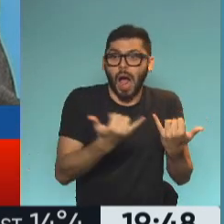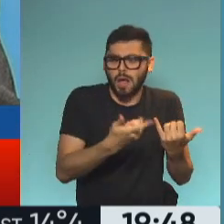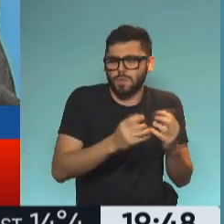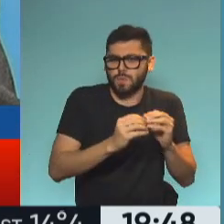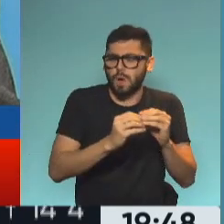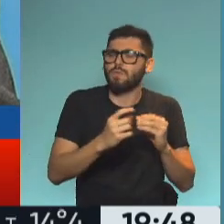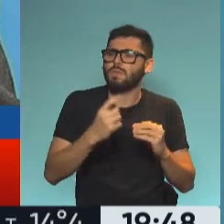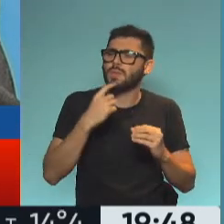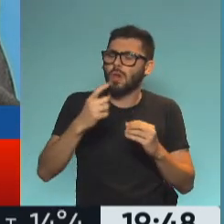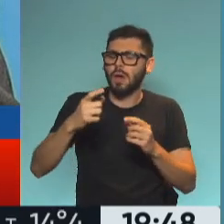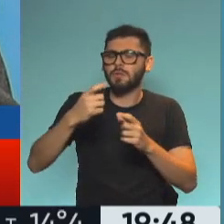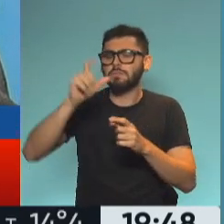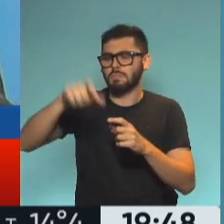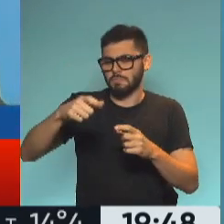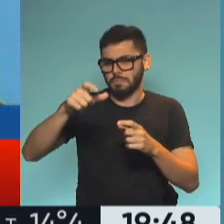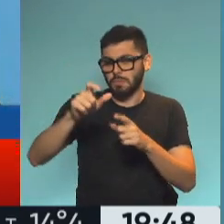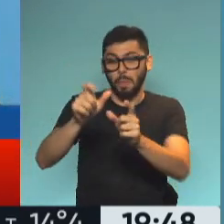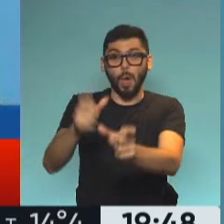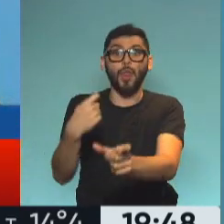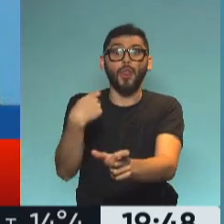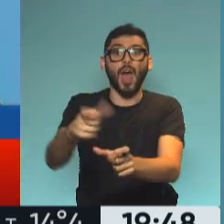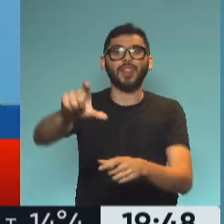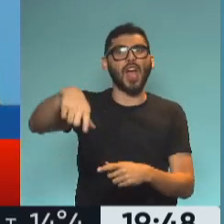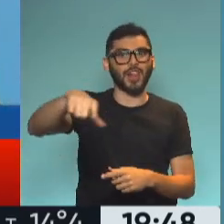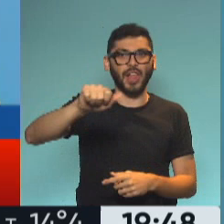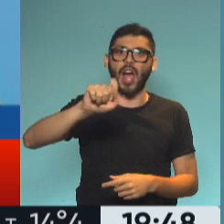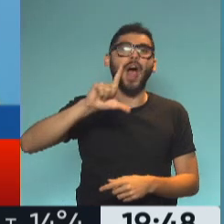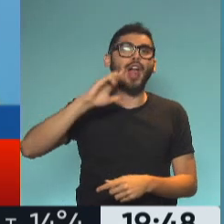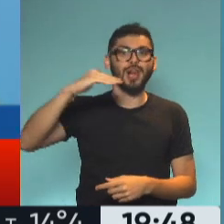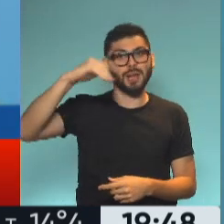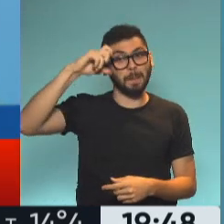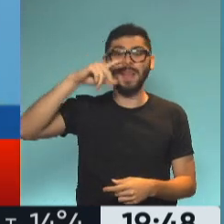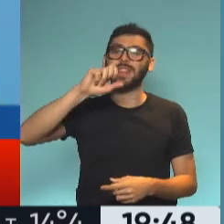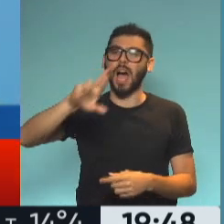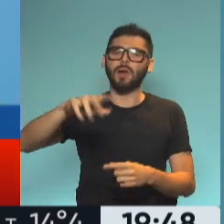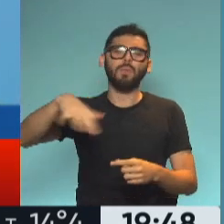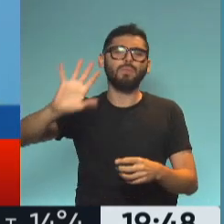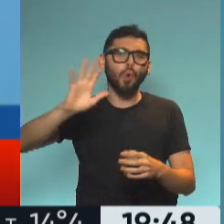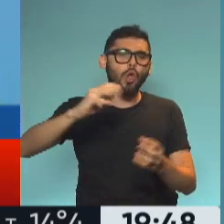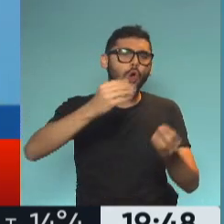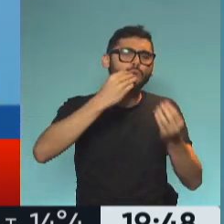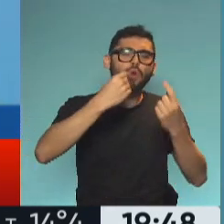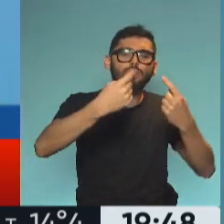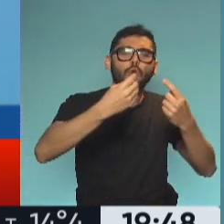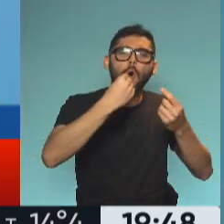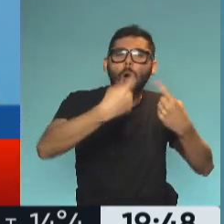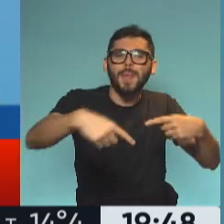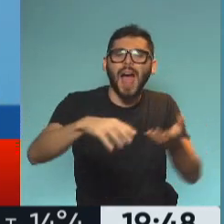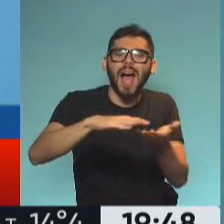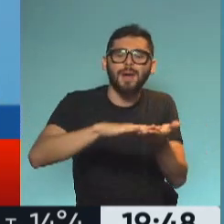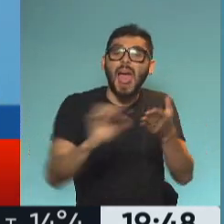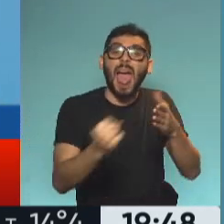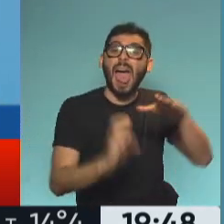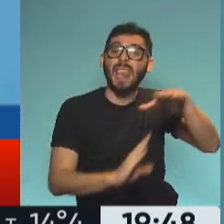le entregó la tarjeta alimentar, que le descuenten el IVA de los productos esenciales, de los alimentos?